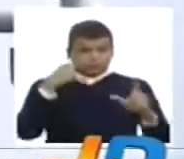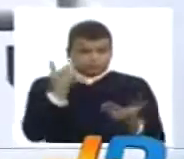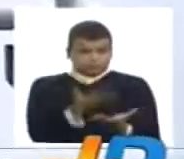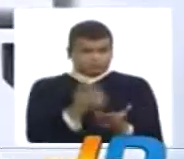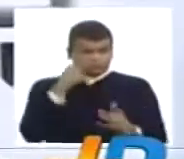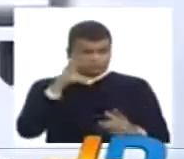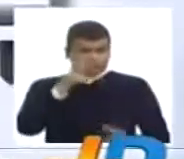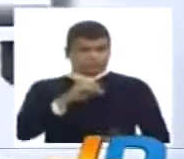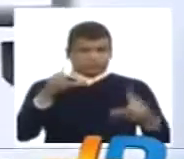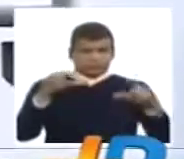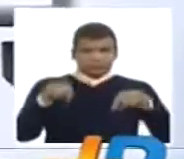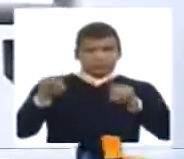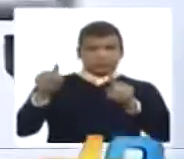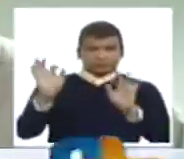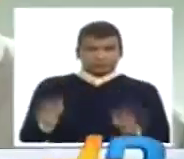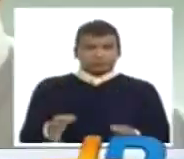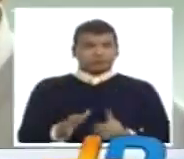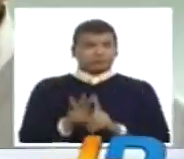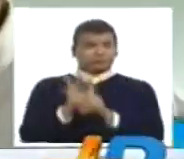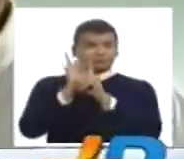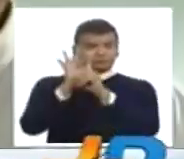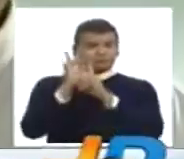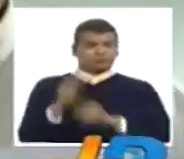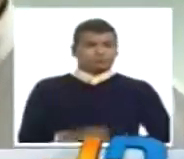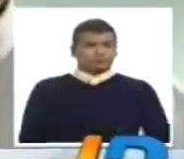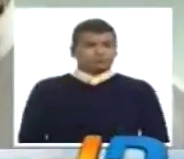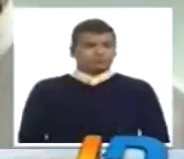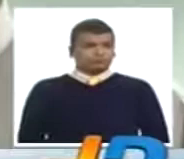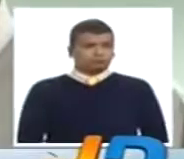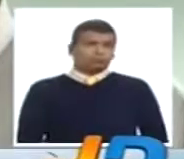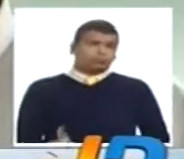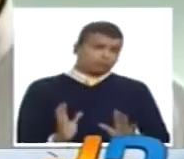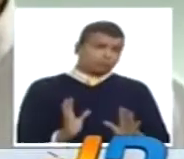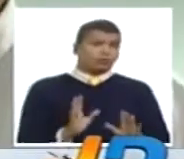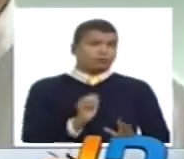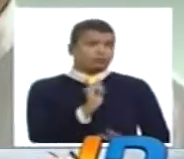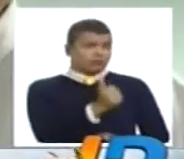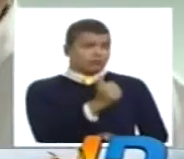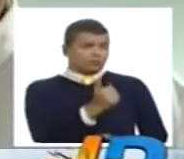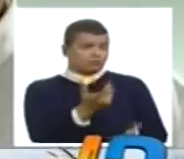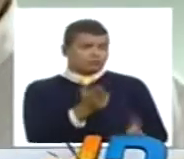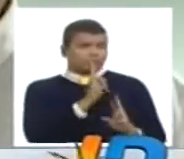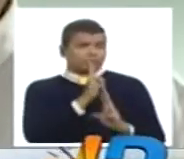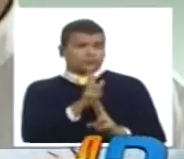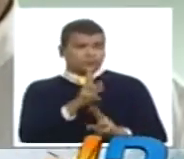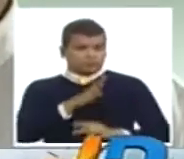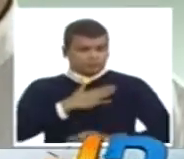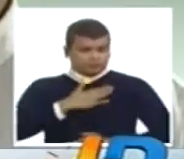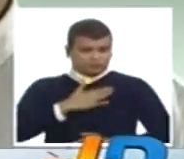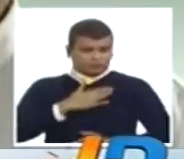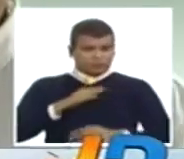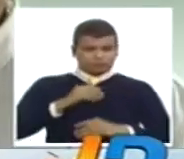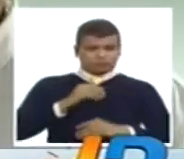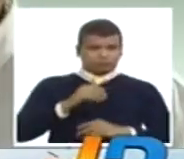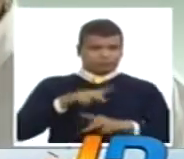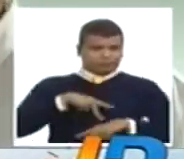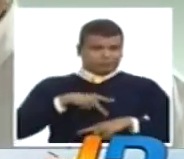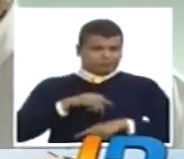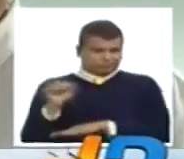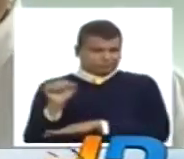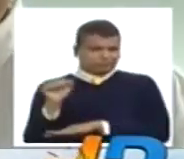detectada por una cámara de fotodetección. Él solidariamente responde porque ese era su carro, estaba